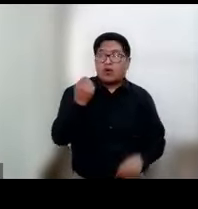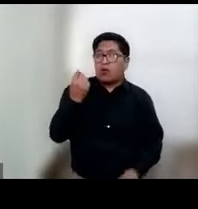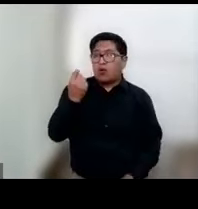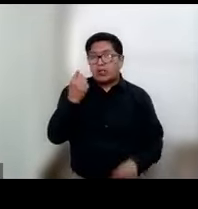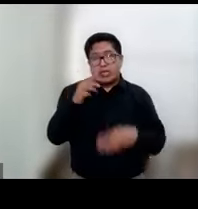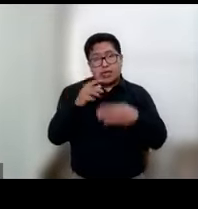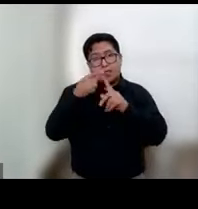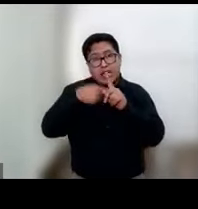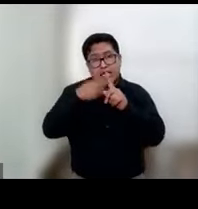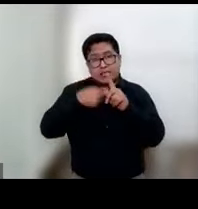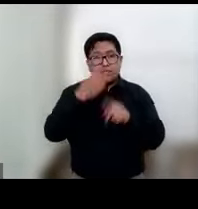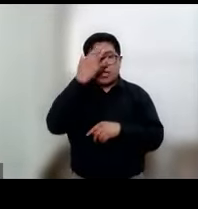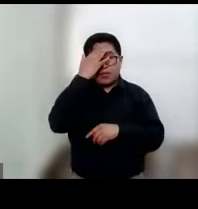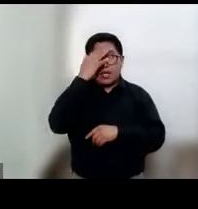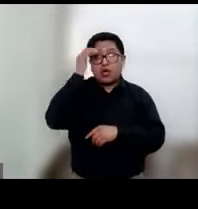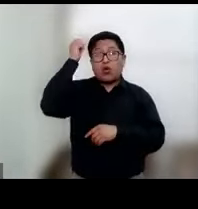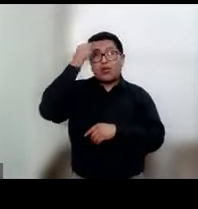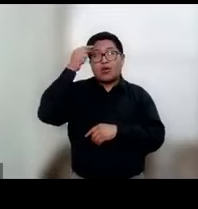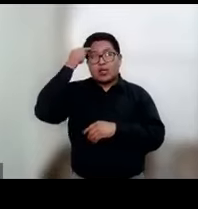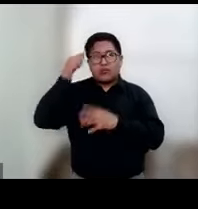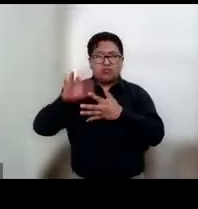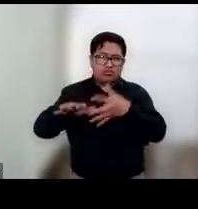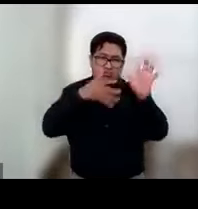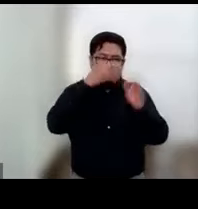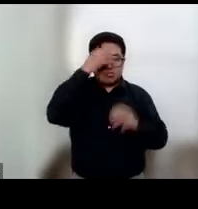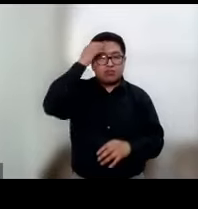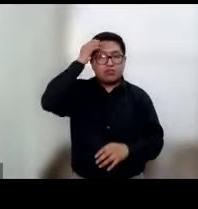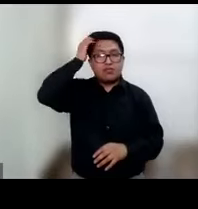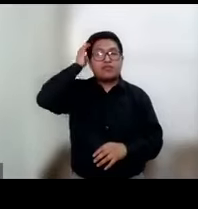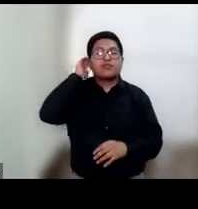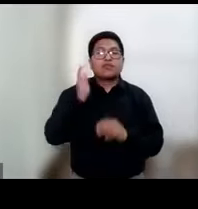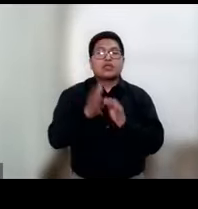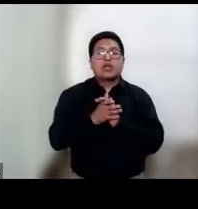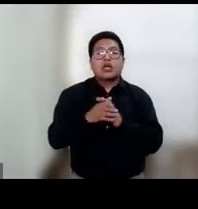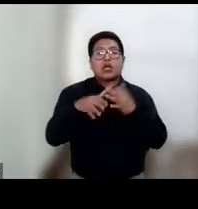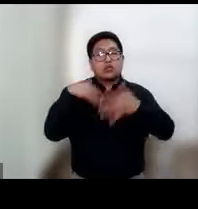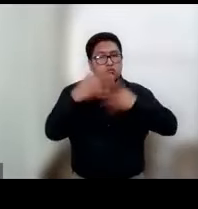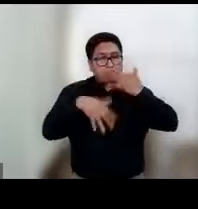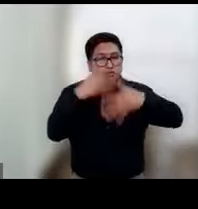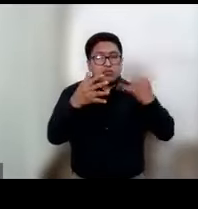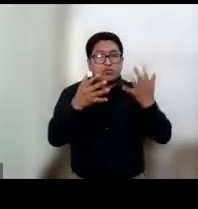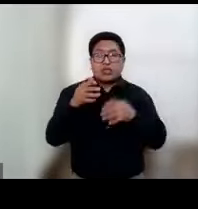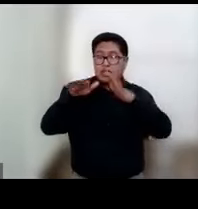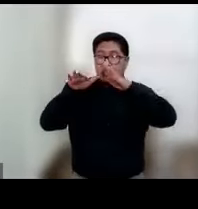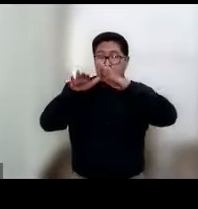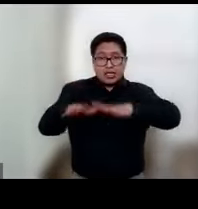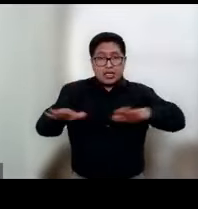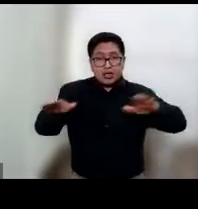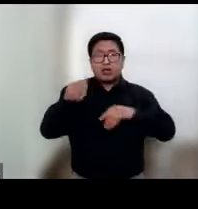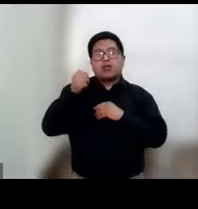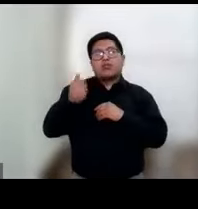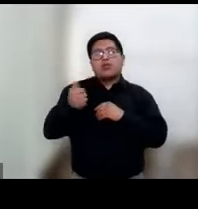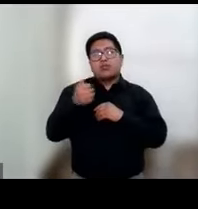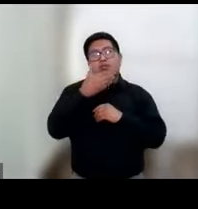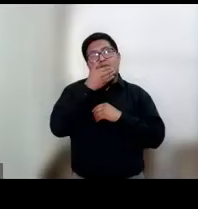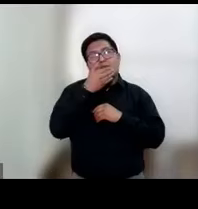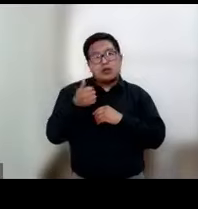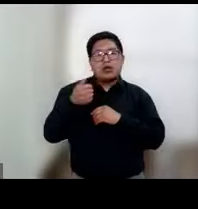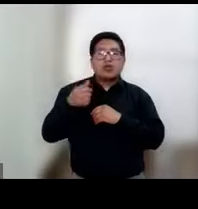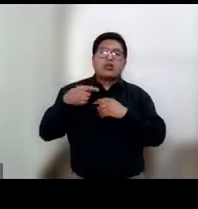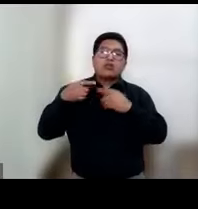inestabilidad en el gobierno que más bien ha generado que los niños sean los indicados para salir